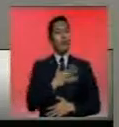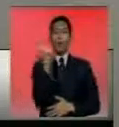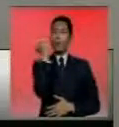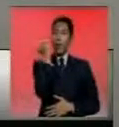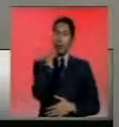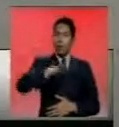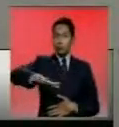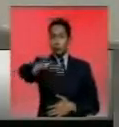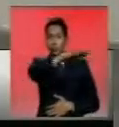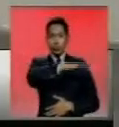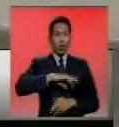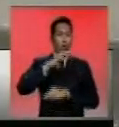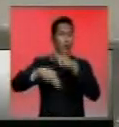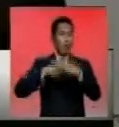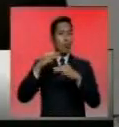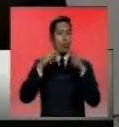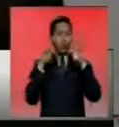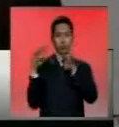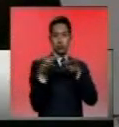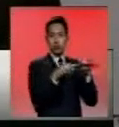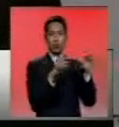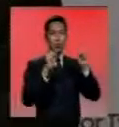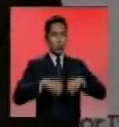colaboración de otros ministerios